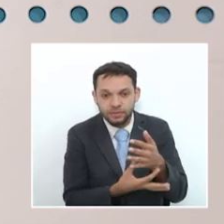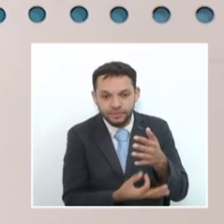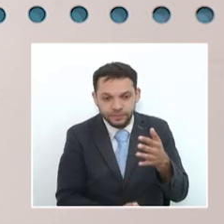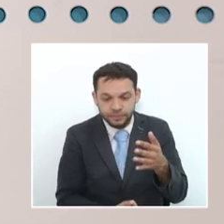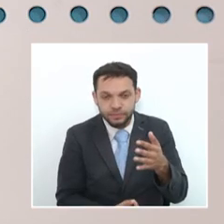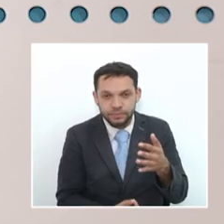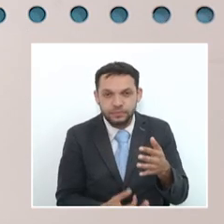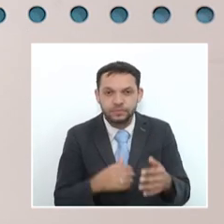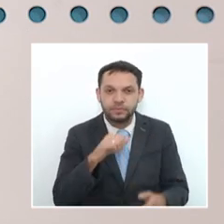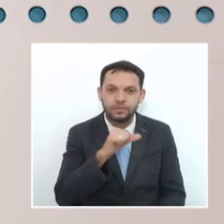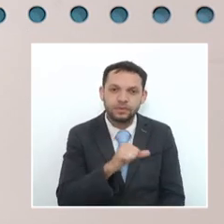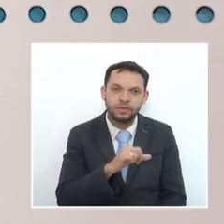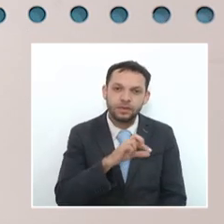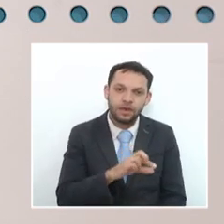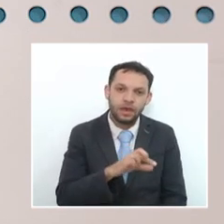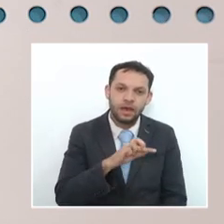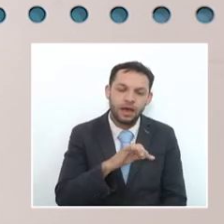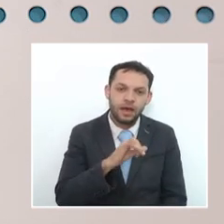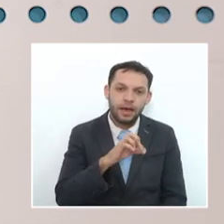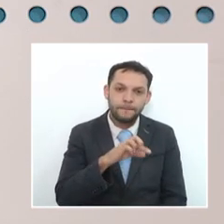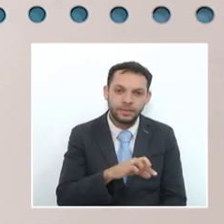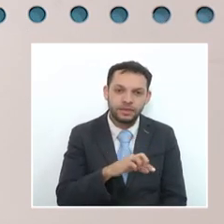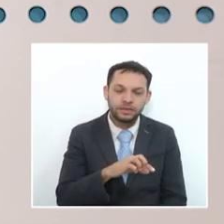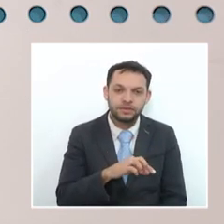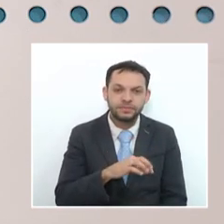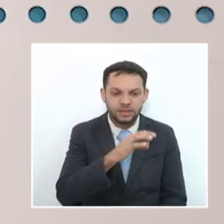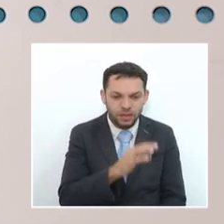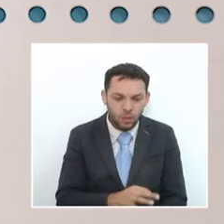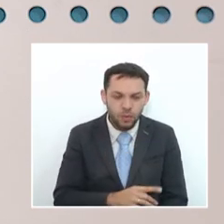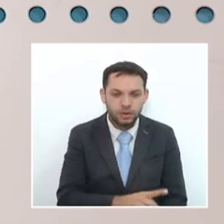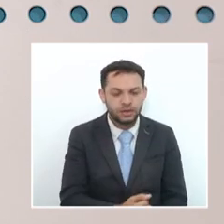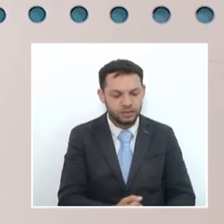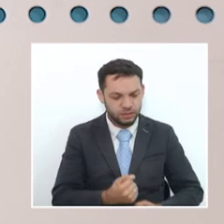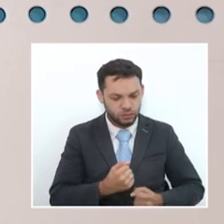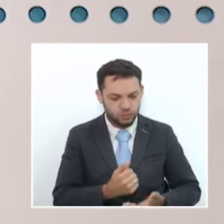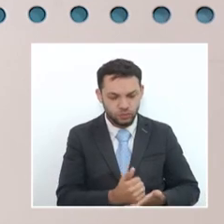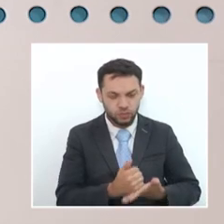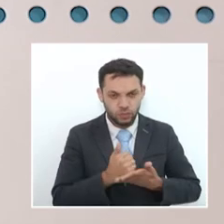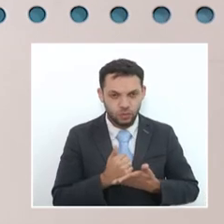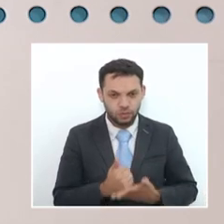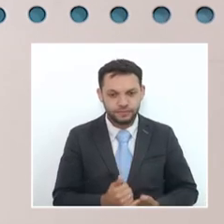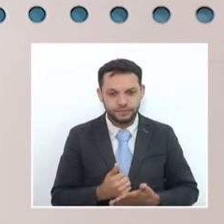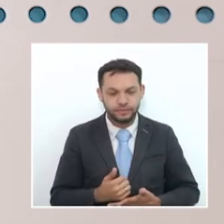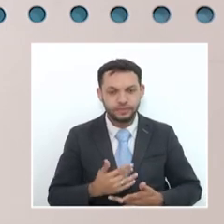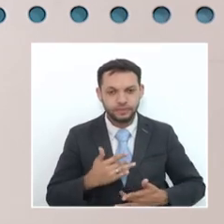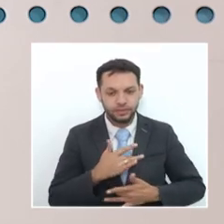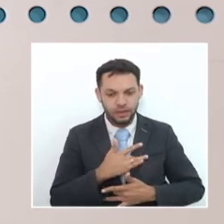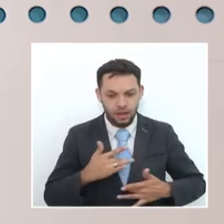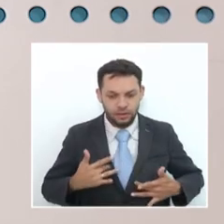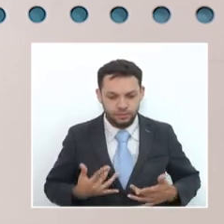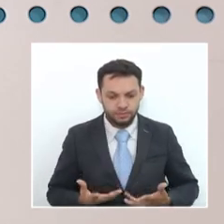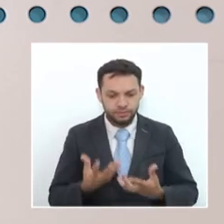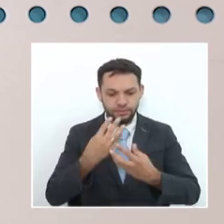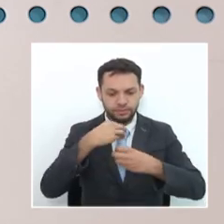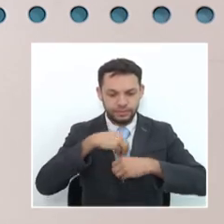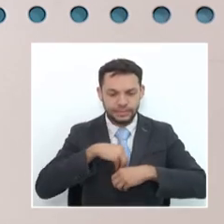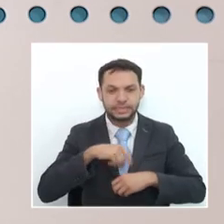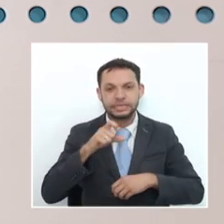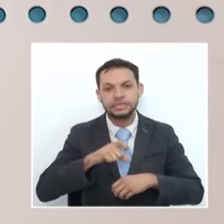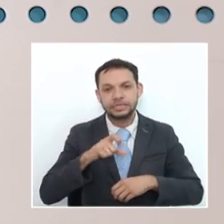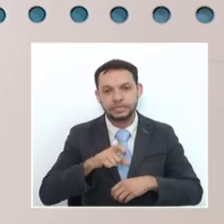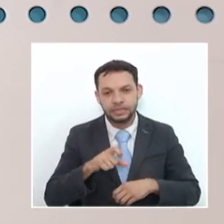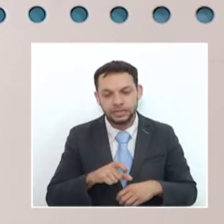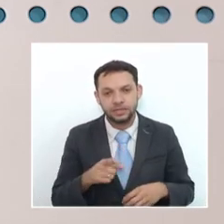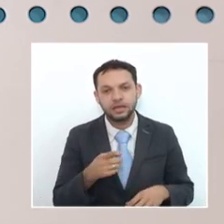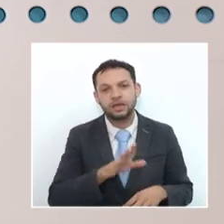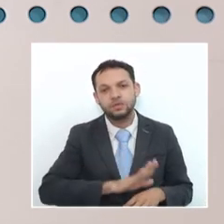Aptiv Oil. Ese le va a ayudar a mejorar, porque es grasa, necesita grasa.